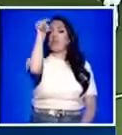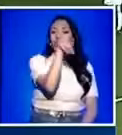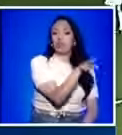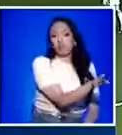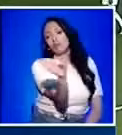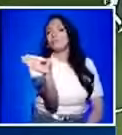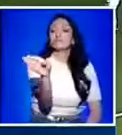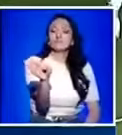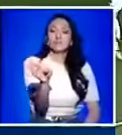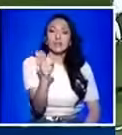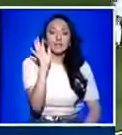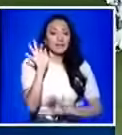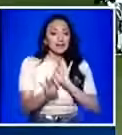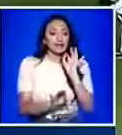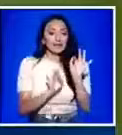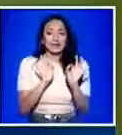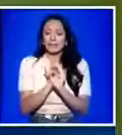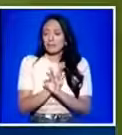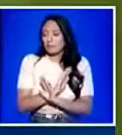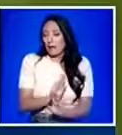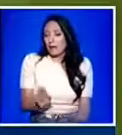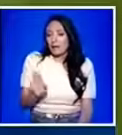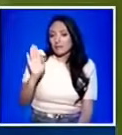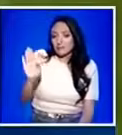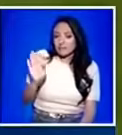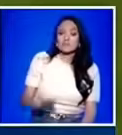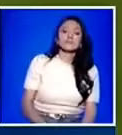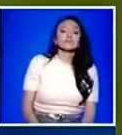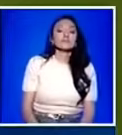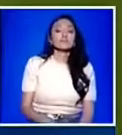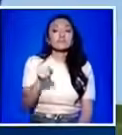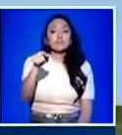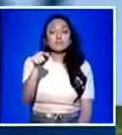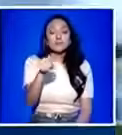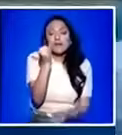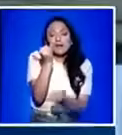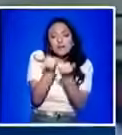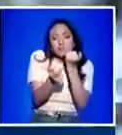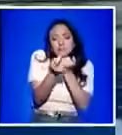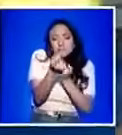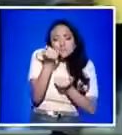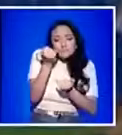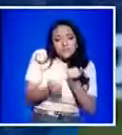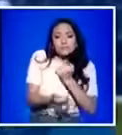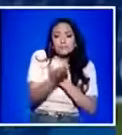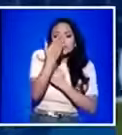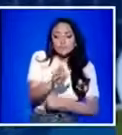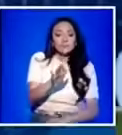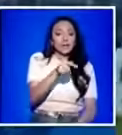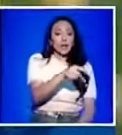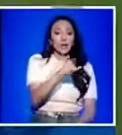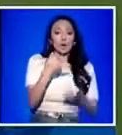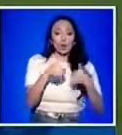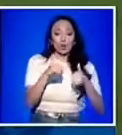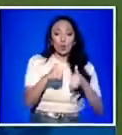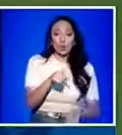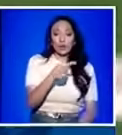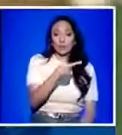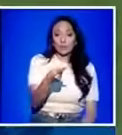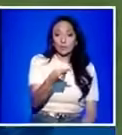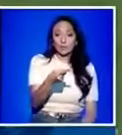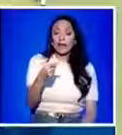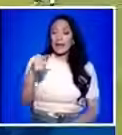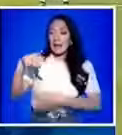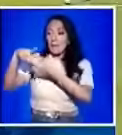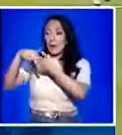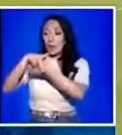desvío, además, que se producía con una jugadora charrúa. En los instantes finales, en la recta final del compromiso entre Paraguay y